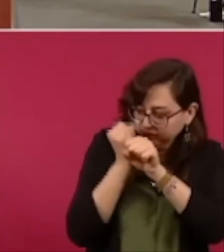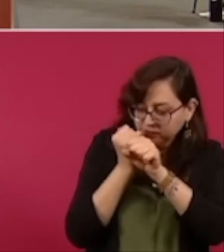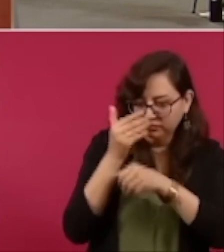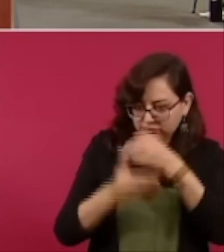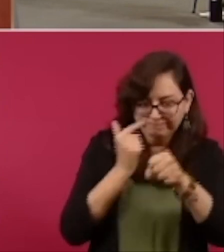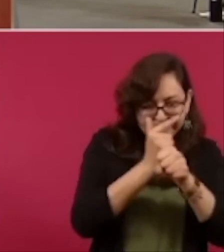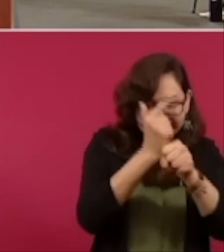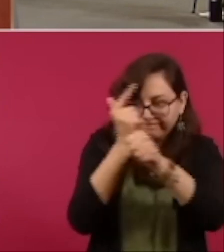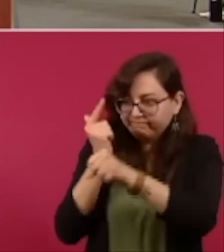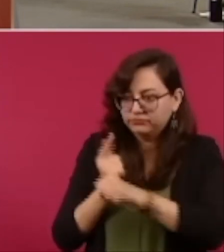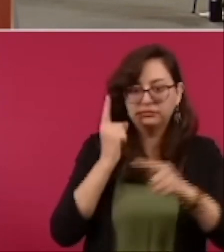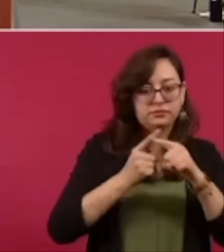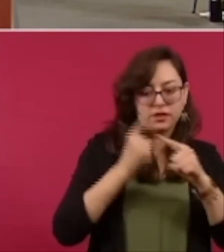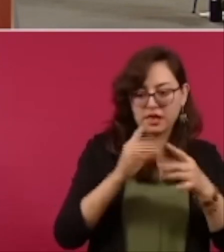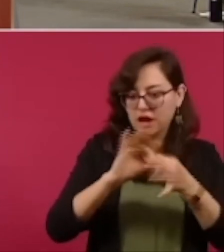combatiendo